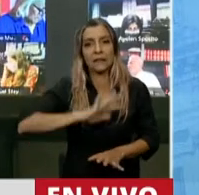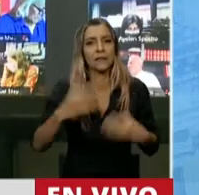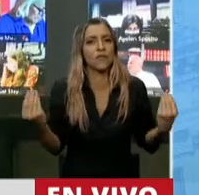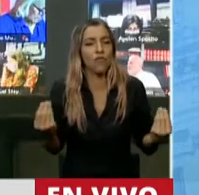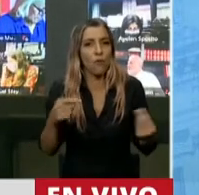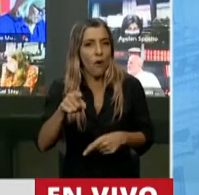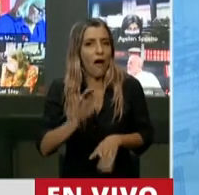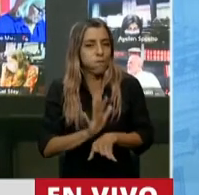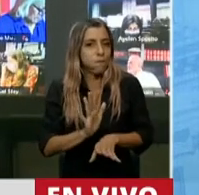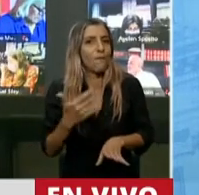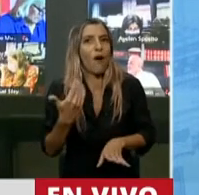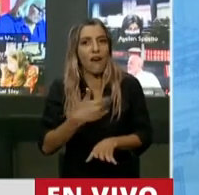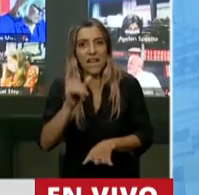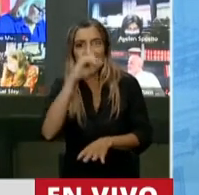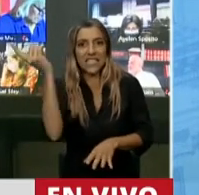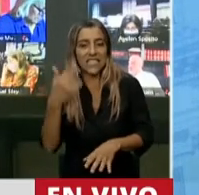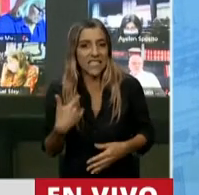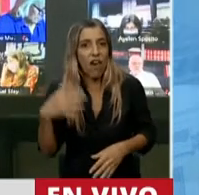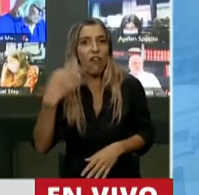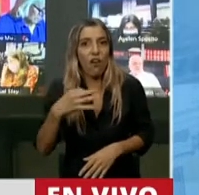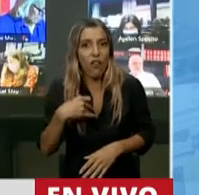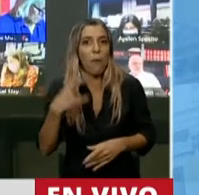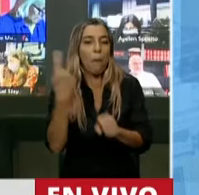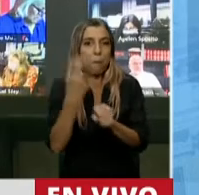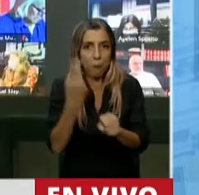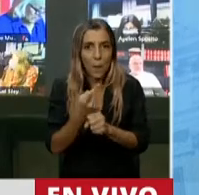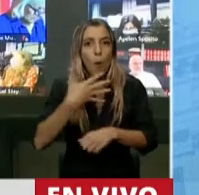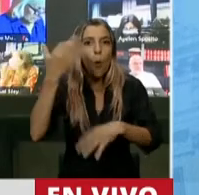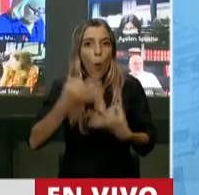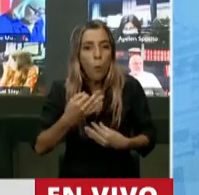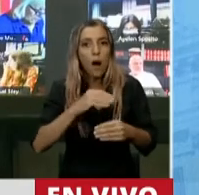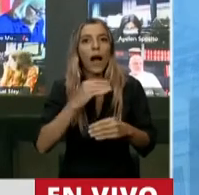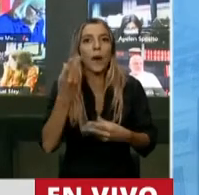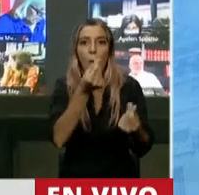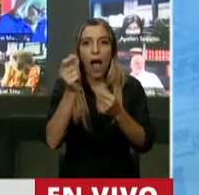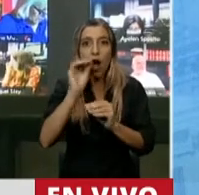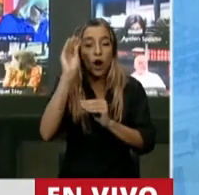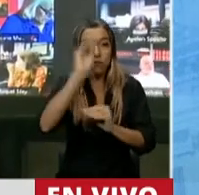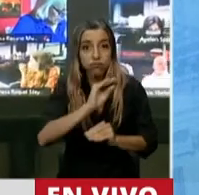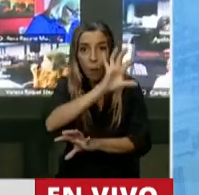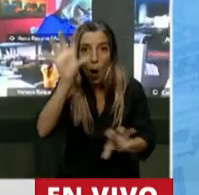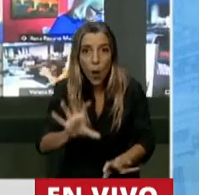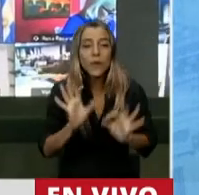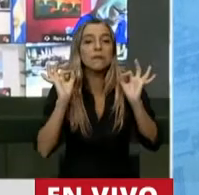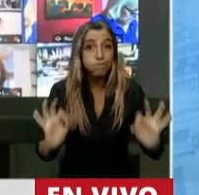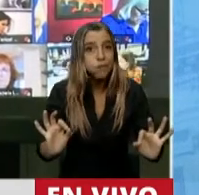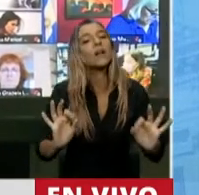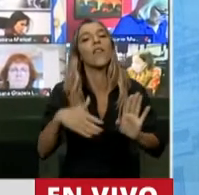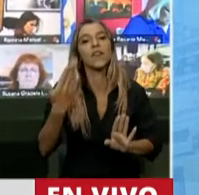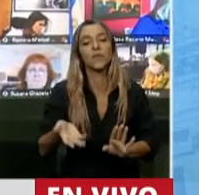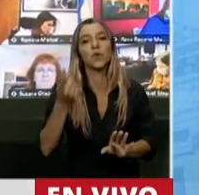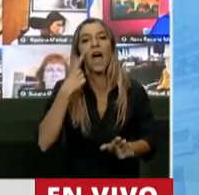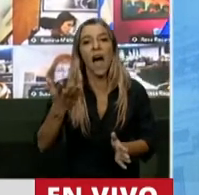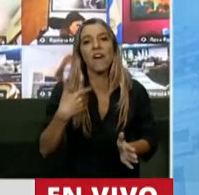potenciando recursos del Estado con una ley vigente, simplemente que cumplirla para conseguir estos recursos que hoy se busca de manera